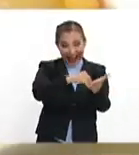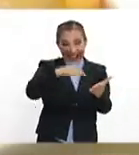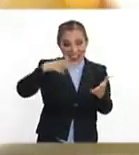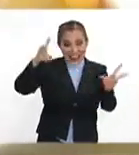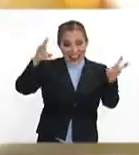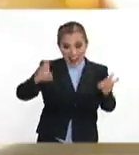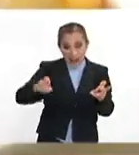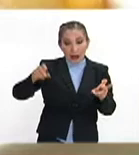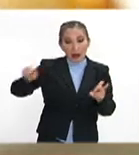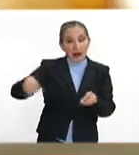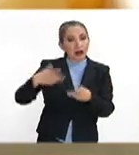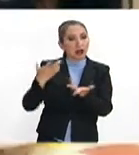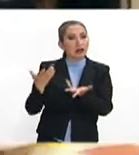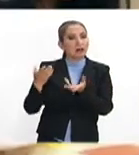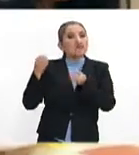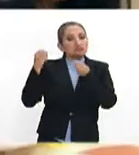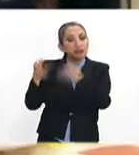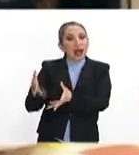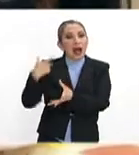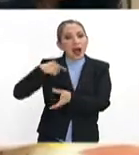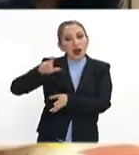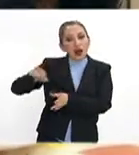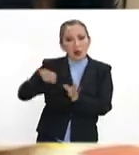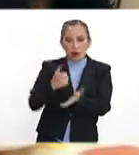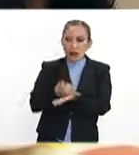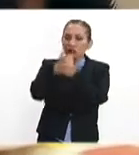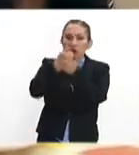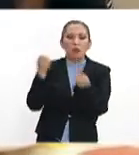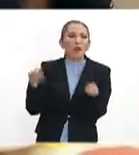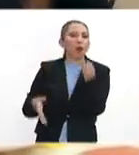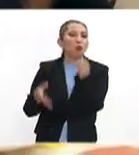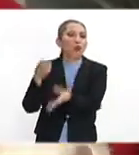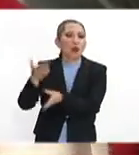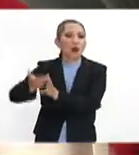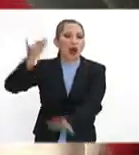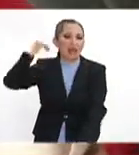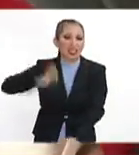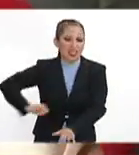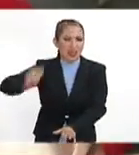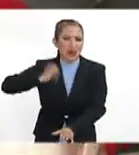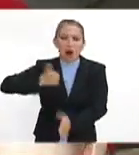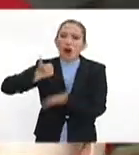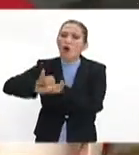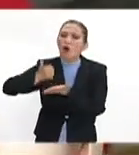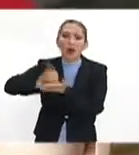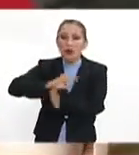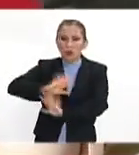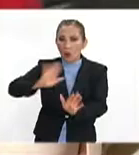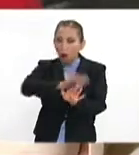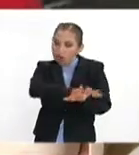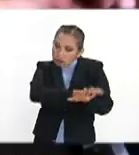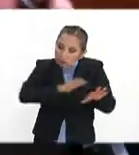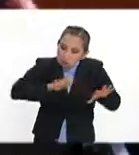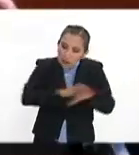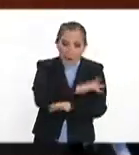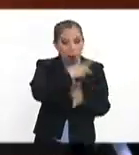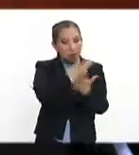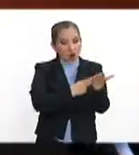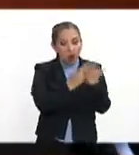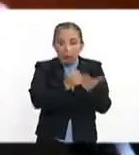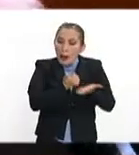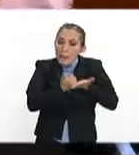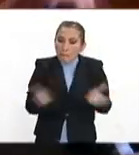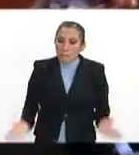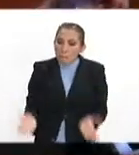atrás quizás estos rasgos asistencialistas que pudieran tener para convertirnos en programas de